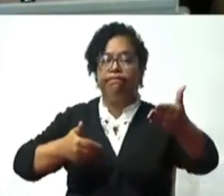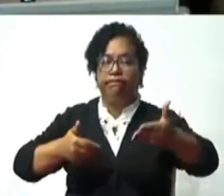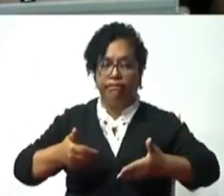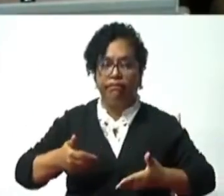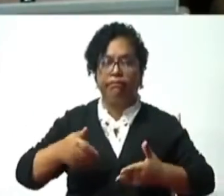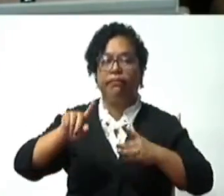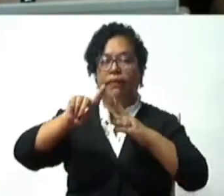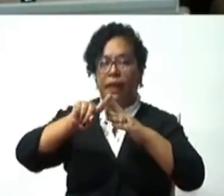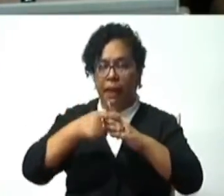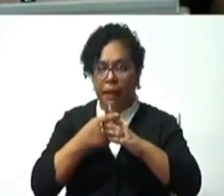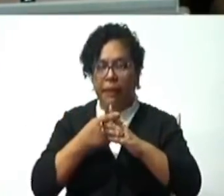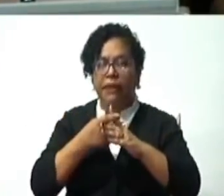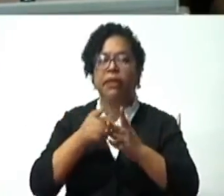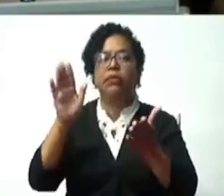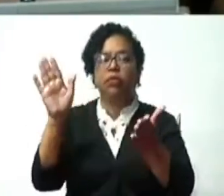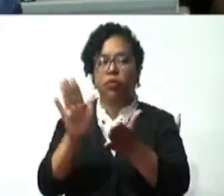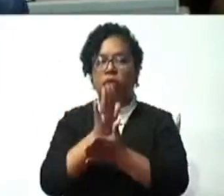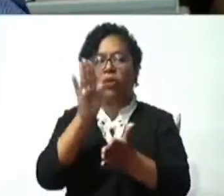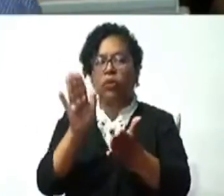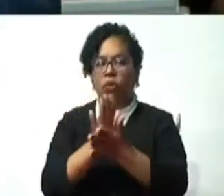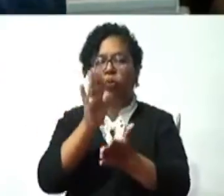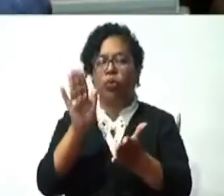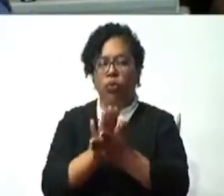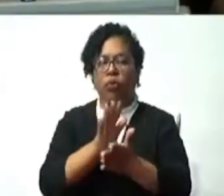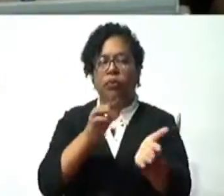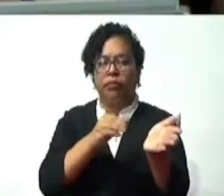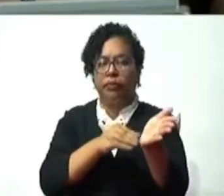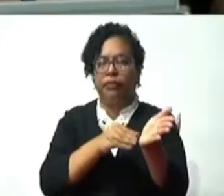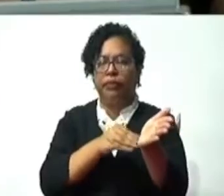Dominicano. No podemos seguir